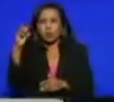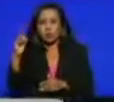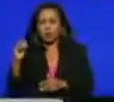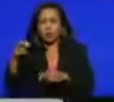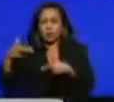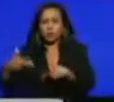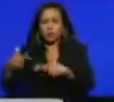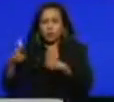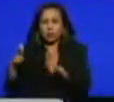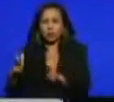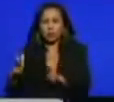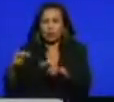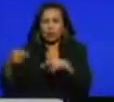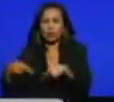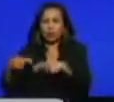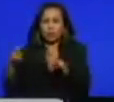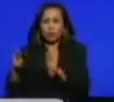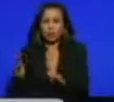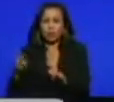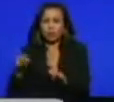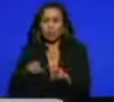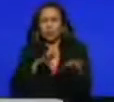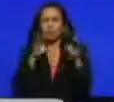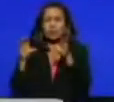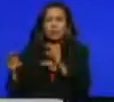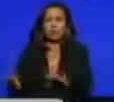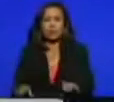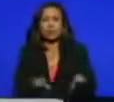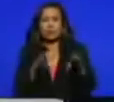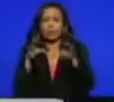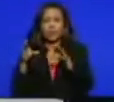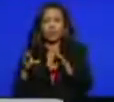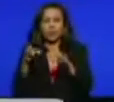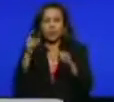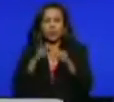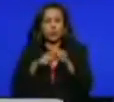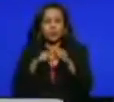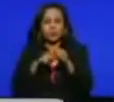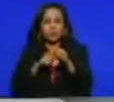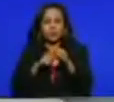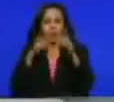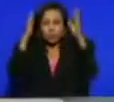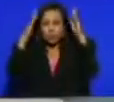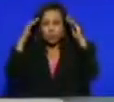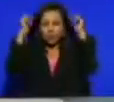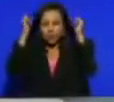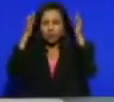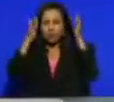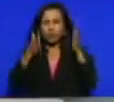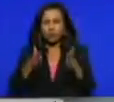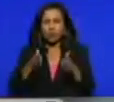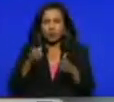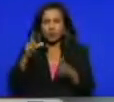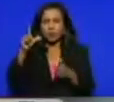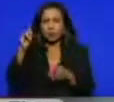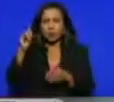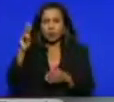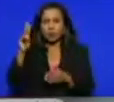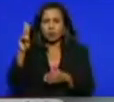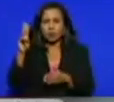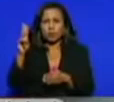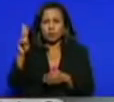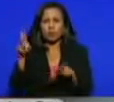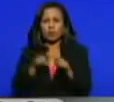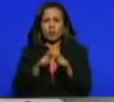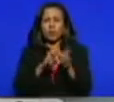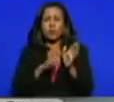provincia de Herrera. Este acto contó con la presencia del embajador de la República de China, Taiwán, José María Liu, también el